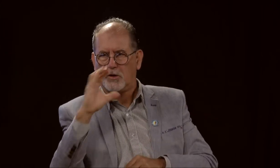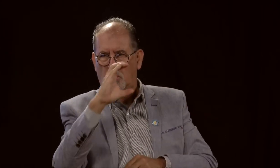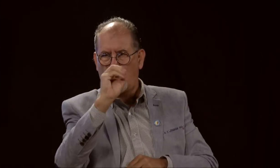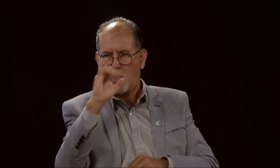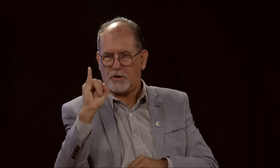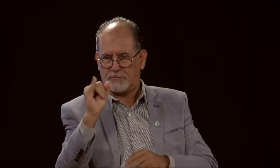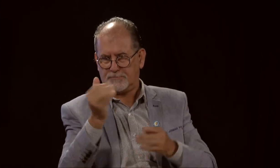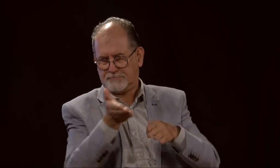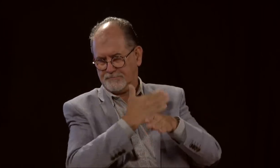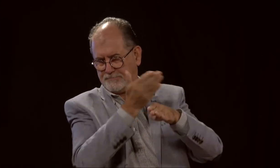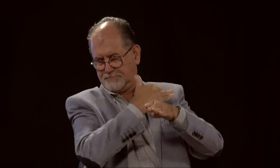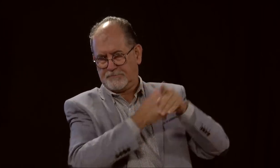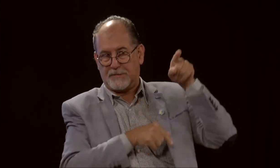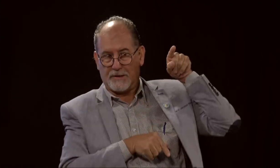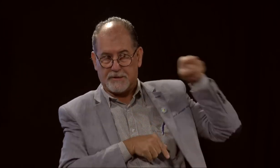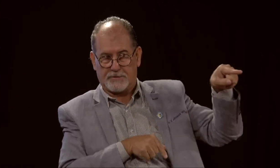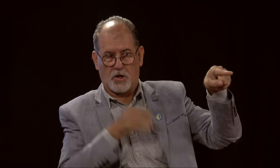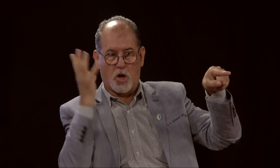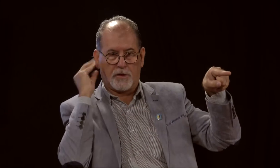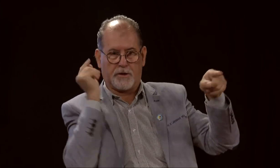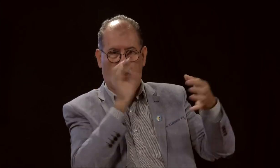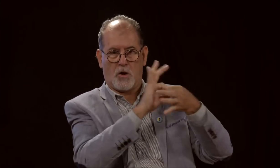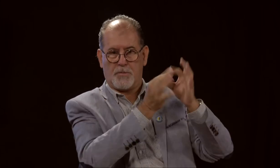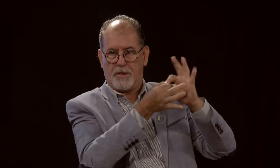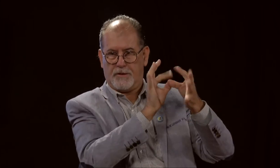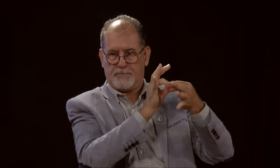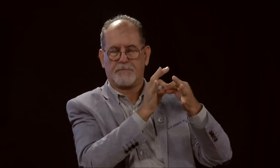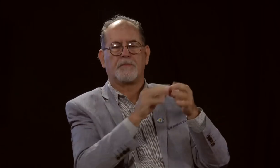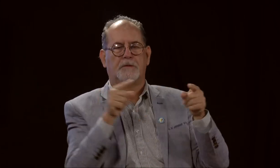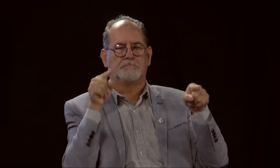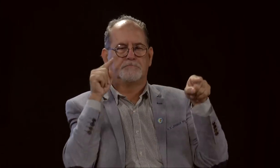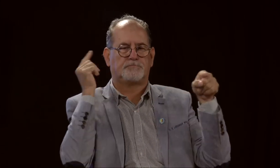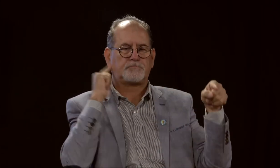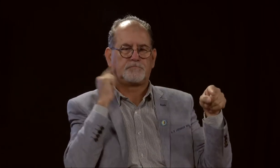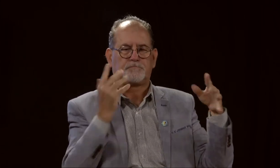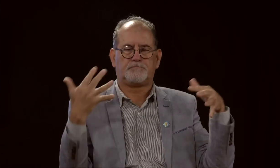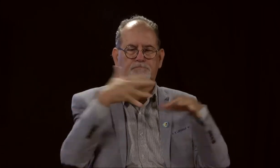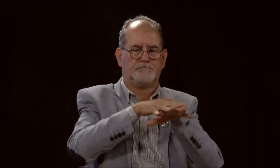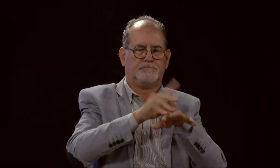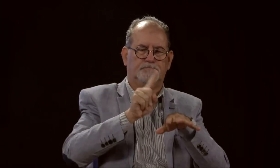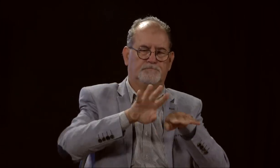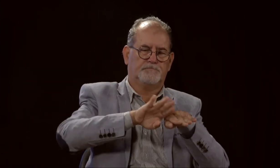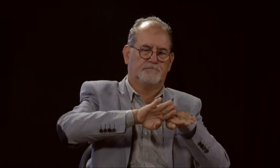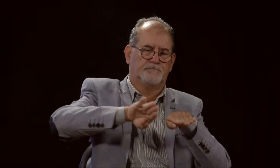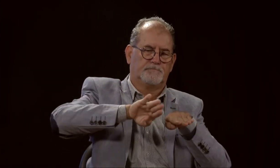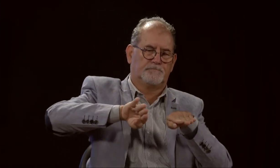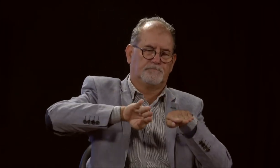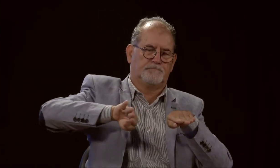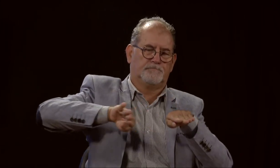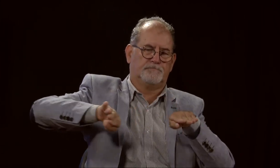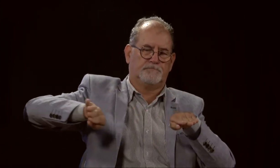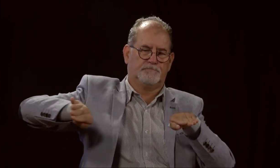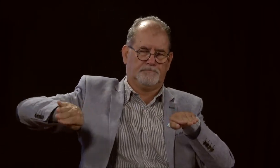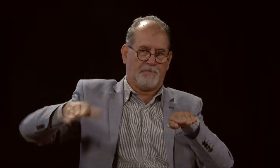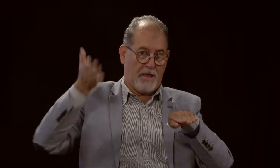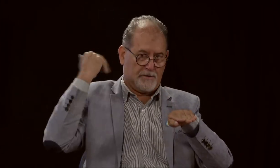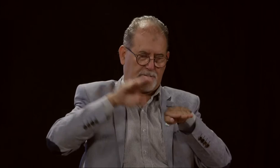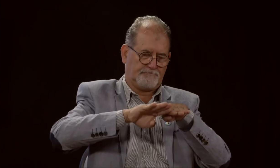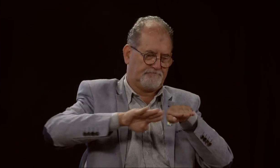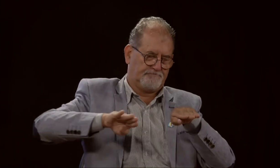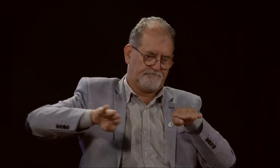El COI. Entonces, las personas oyentes no permitían